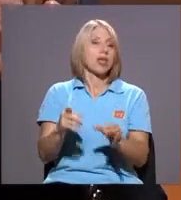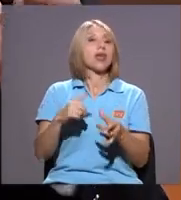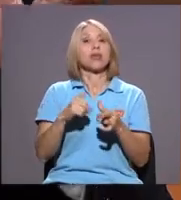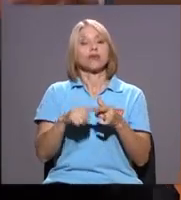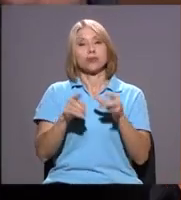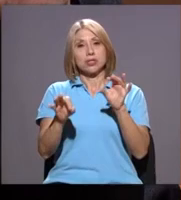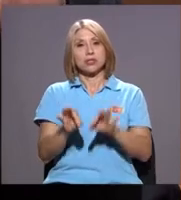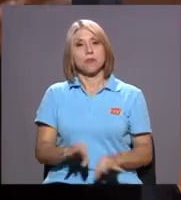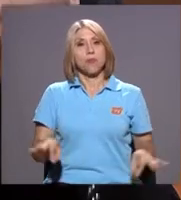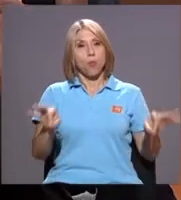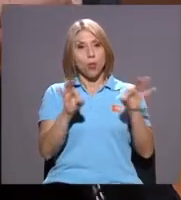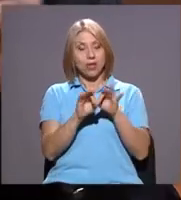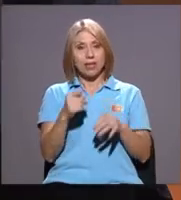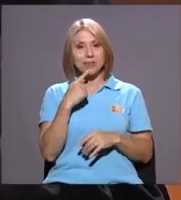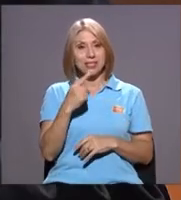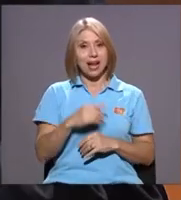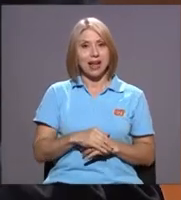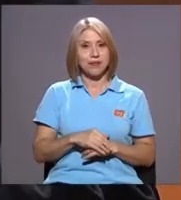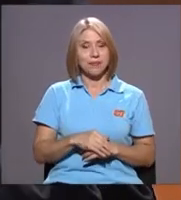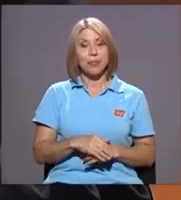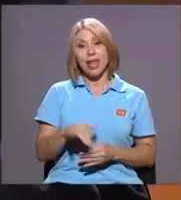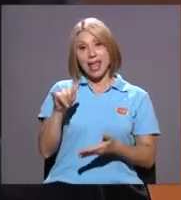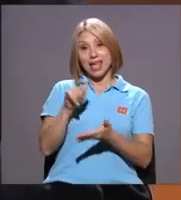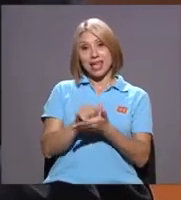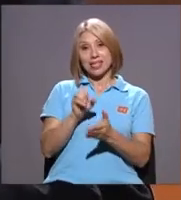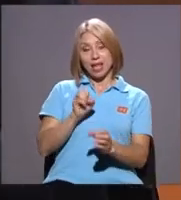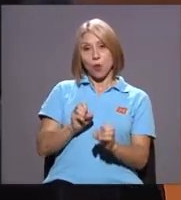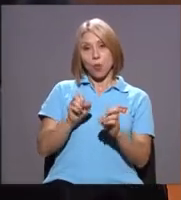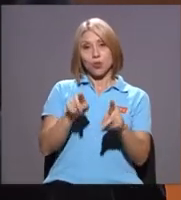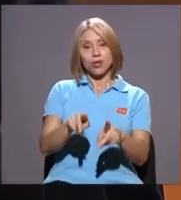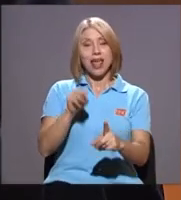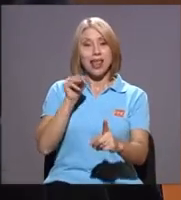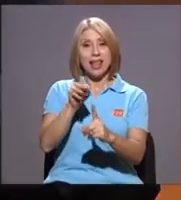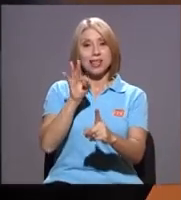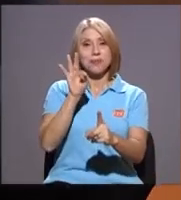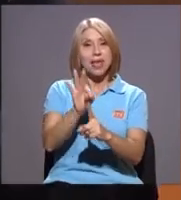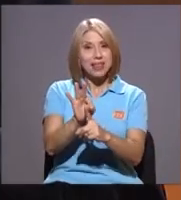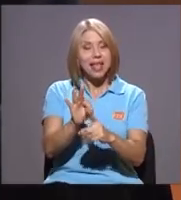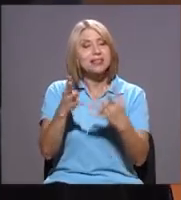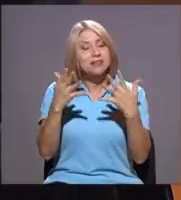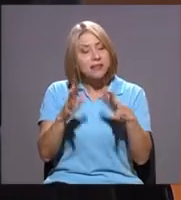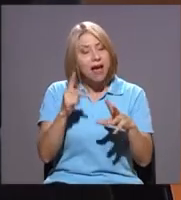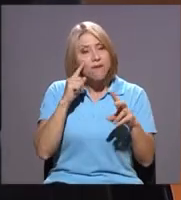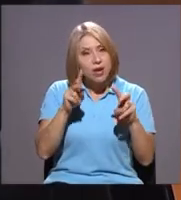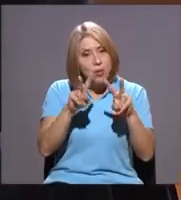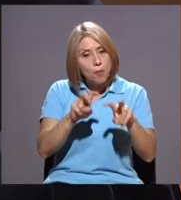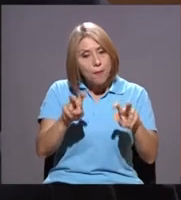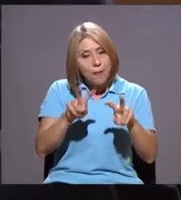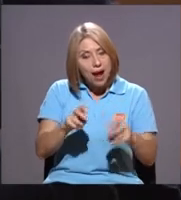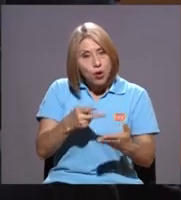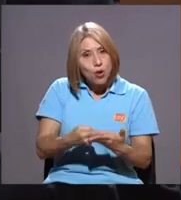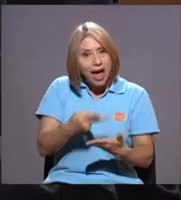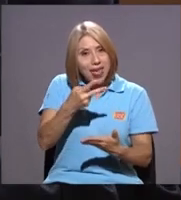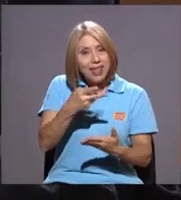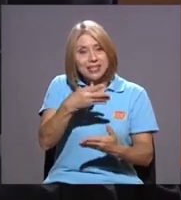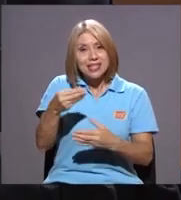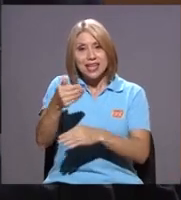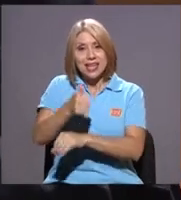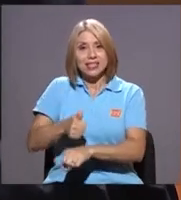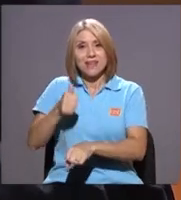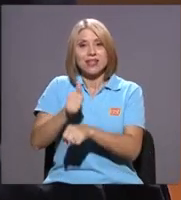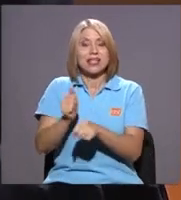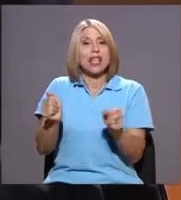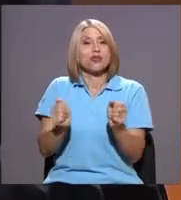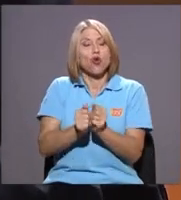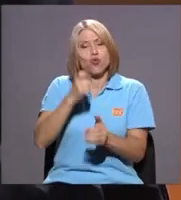que las metas en esta oportunidad fueron valoradas y establecidas con un rigor más técnico que